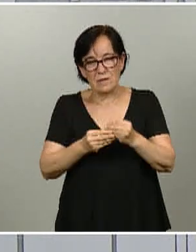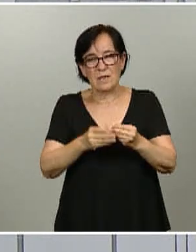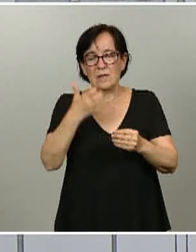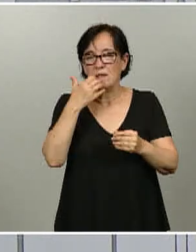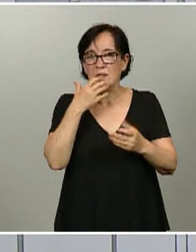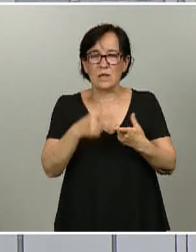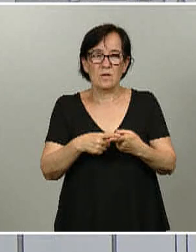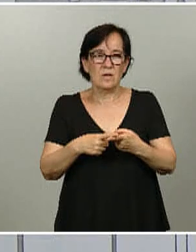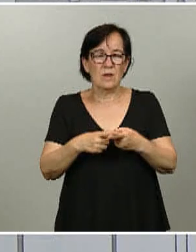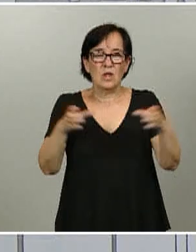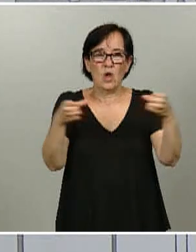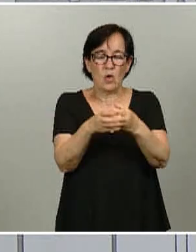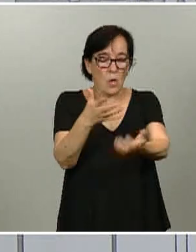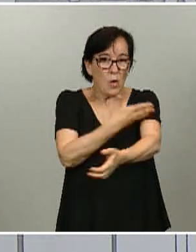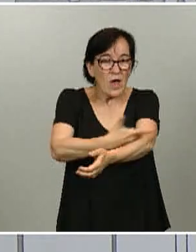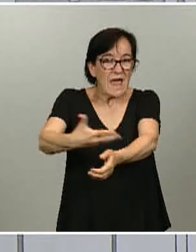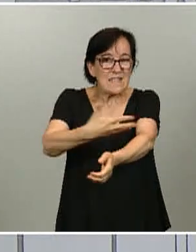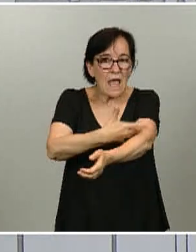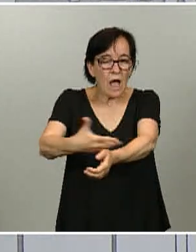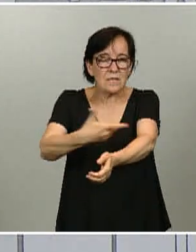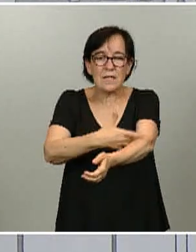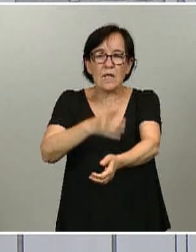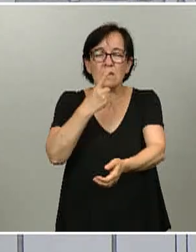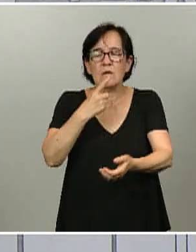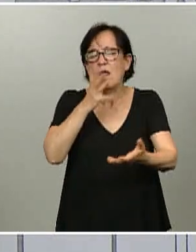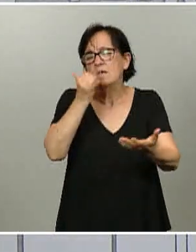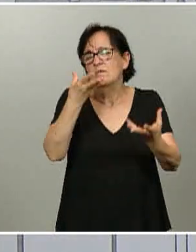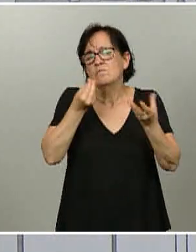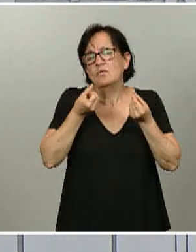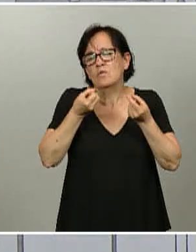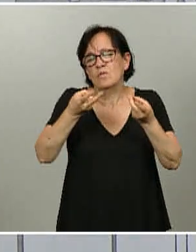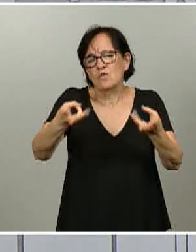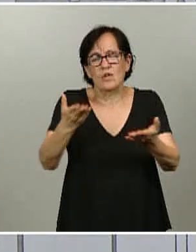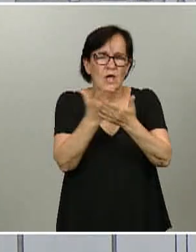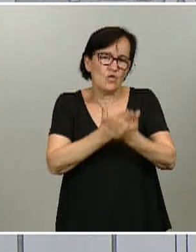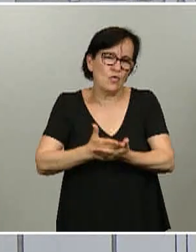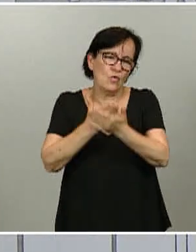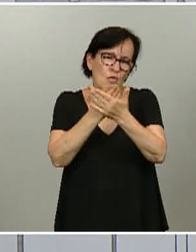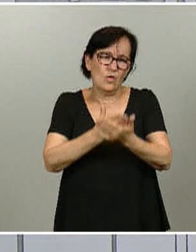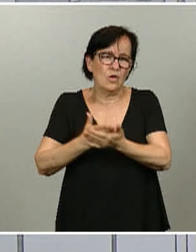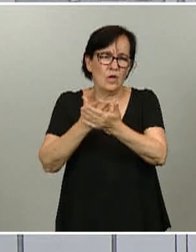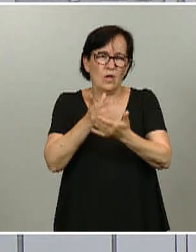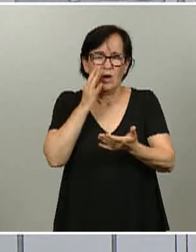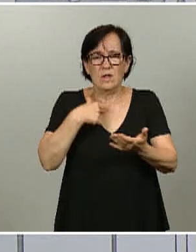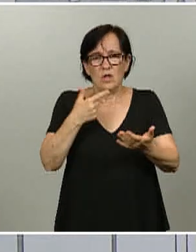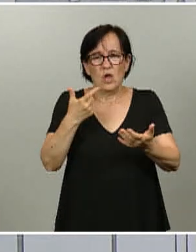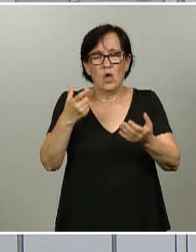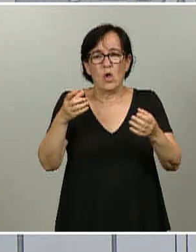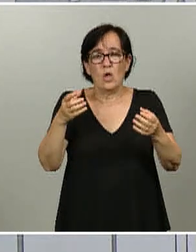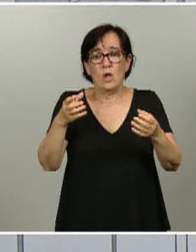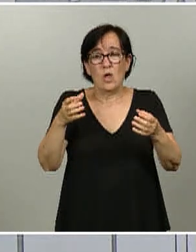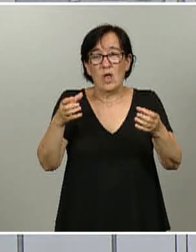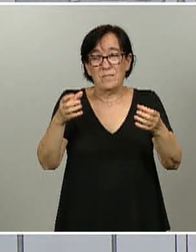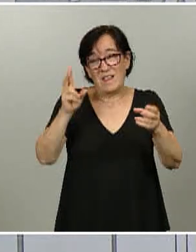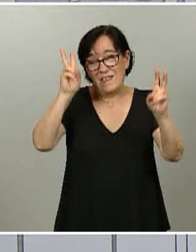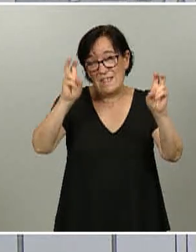grupos sanguíneos, hay ahora mismo muchísimos estudios funcionando. Ya les he dicho que yo de los grupos sanguíneos no lo conozco.